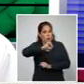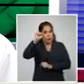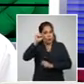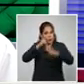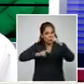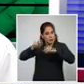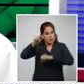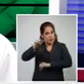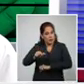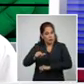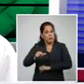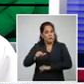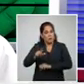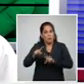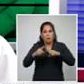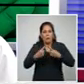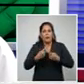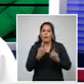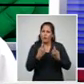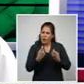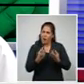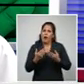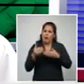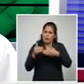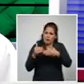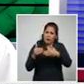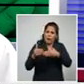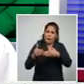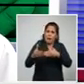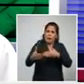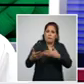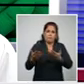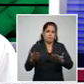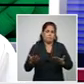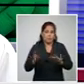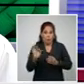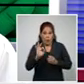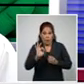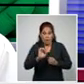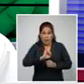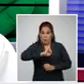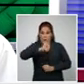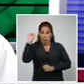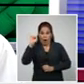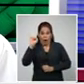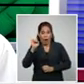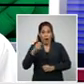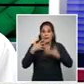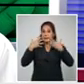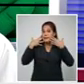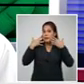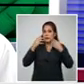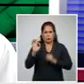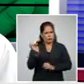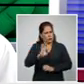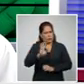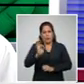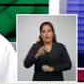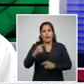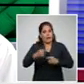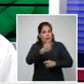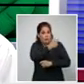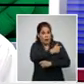científicos. Pero nos falta un tramo muy largo para que realmente la vacunación sea efectiva.